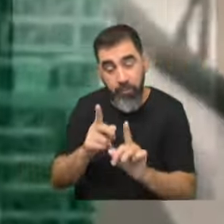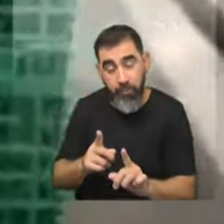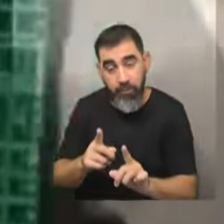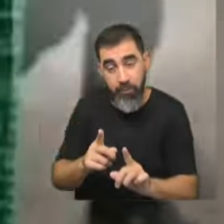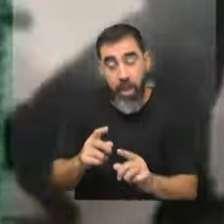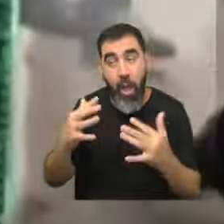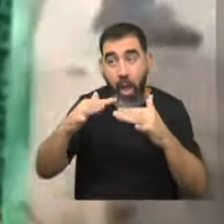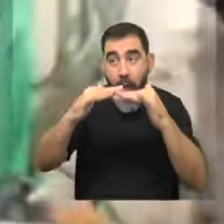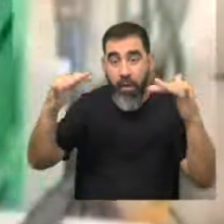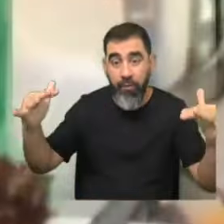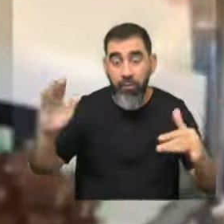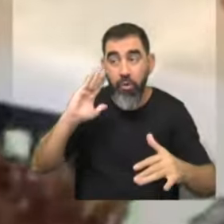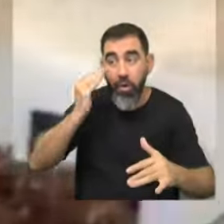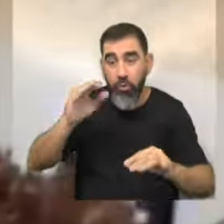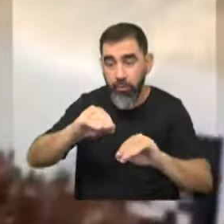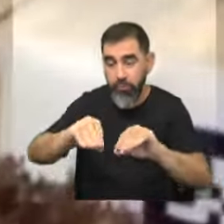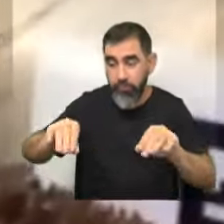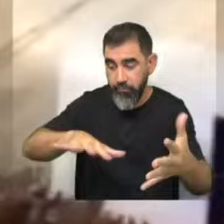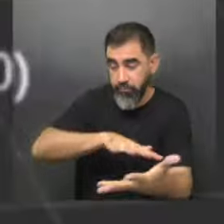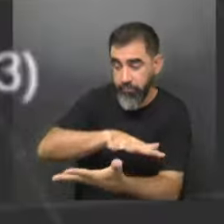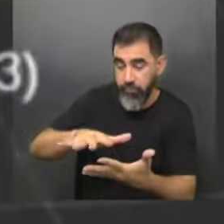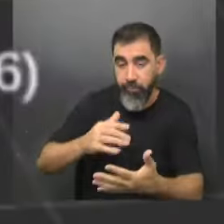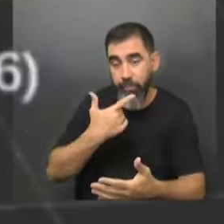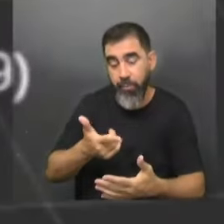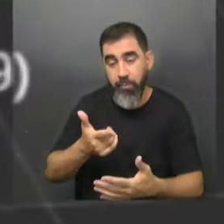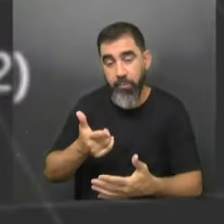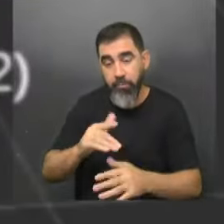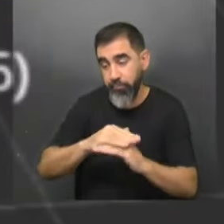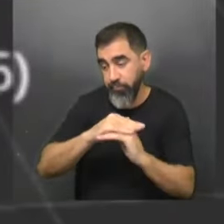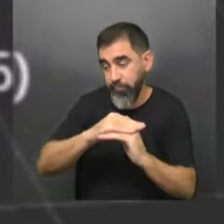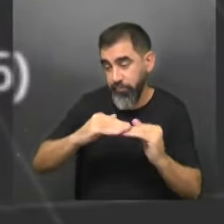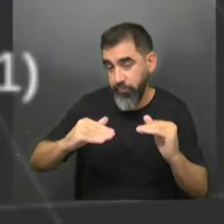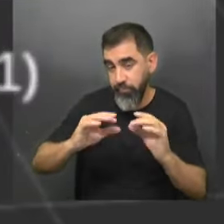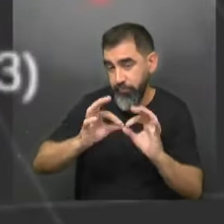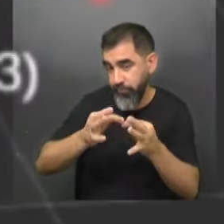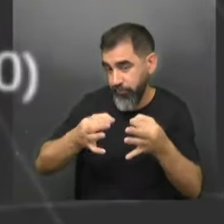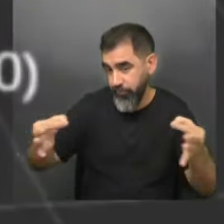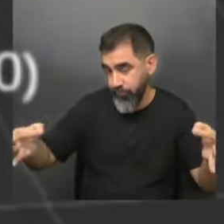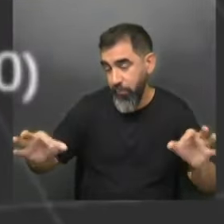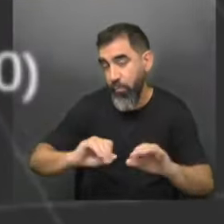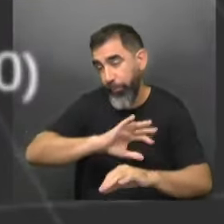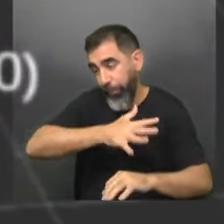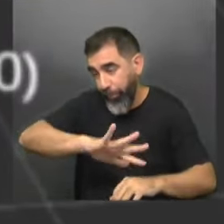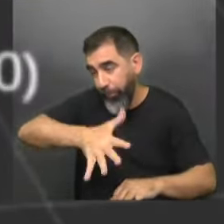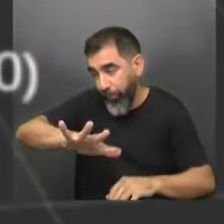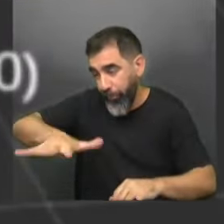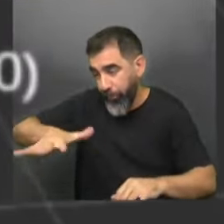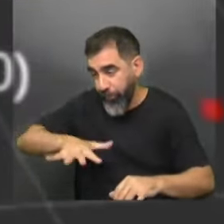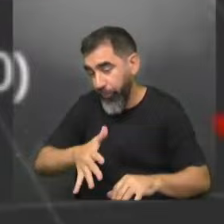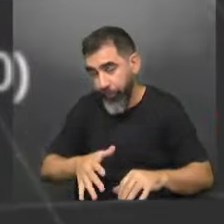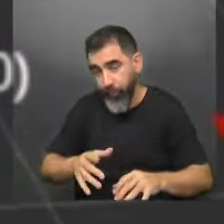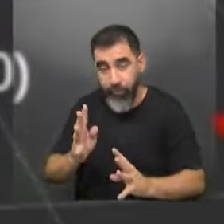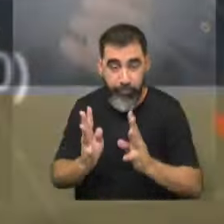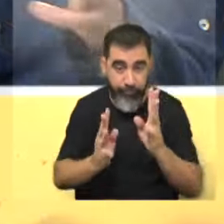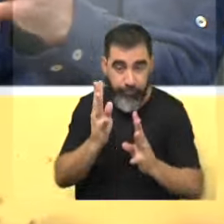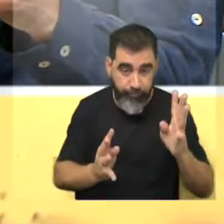aire libre, tiene que reconocer el terreno. Porque no es lo mismo que vaya a una plataforma de cemento parejita que tal vez entre una hilera de cultivos. Bueno,